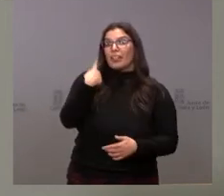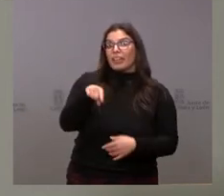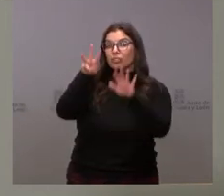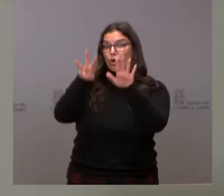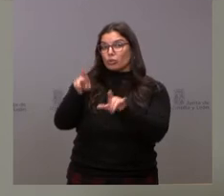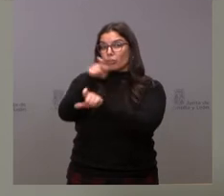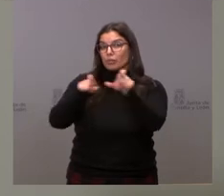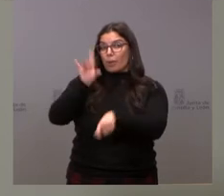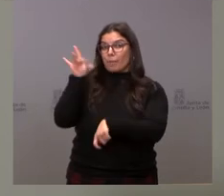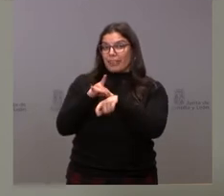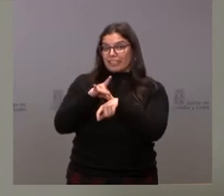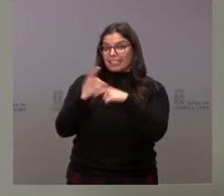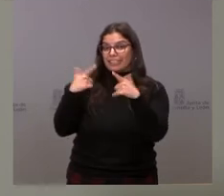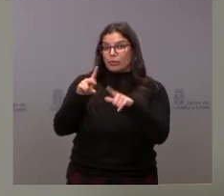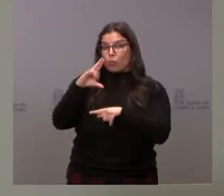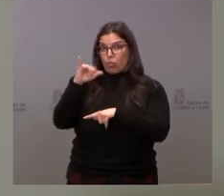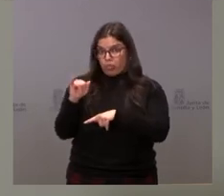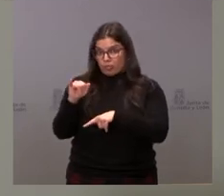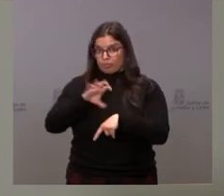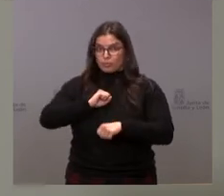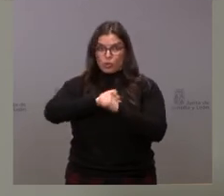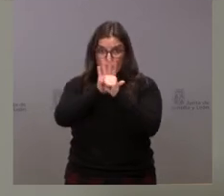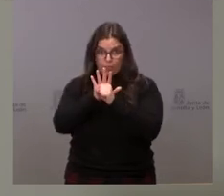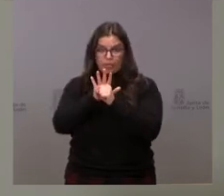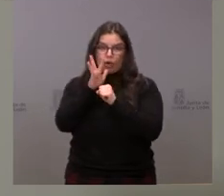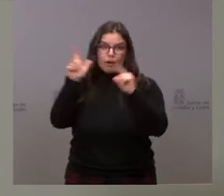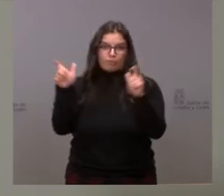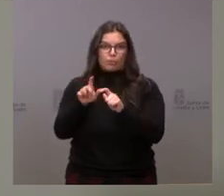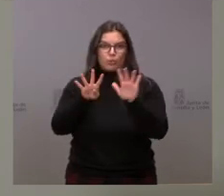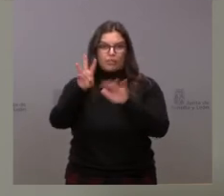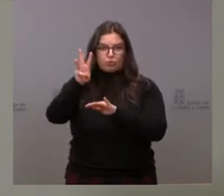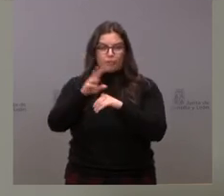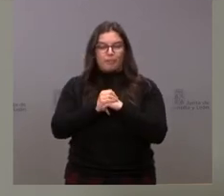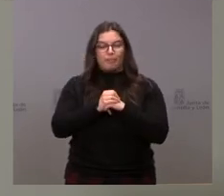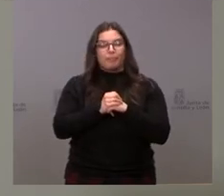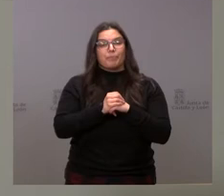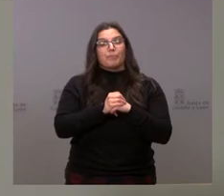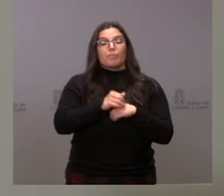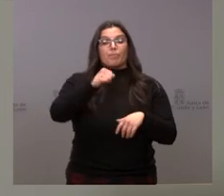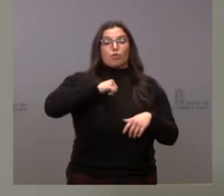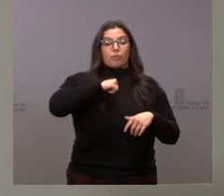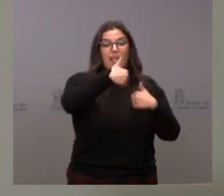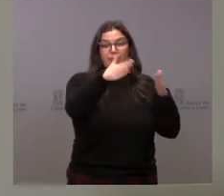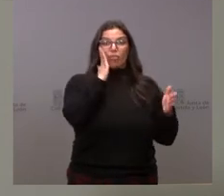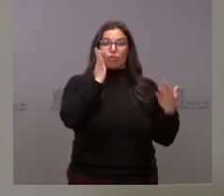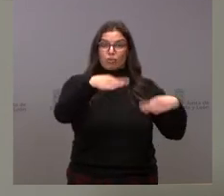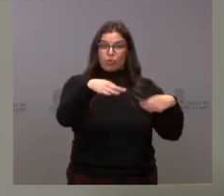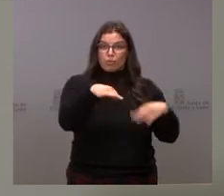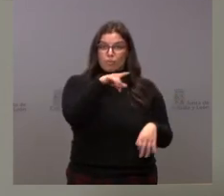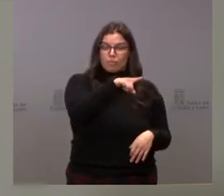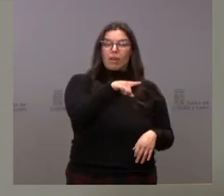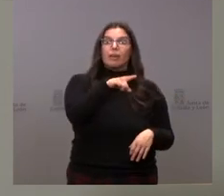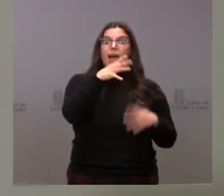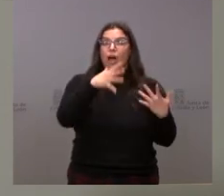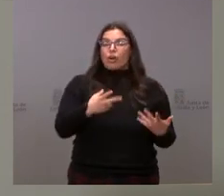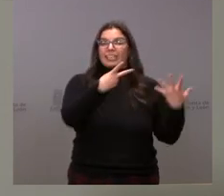pacientes en nuestras unidades clínico vicent nuestras unidades de críticos en la hospitalización convencional en el día de contamos